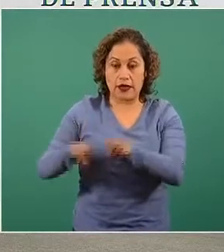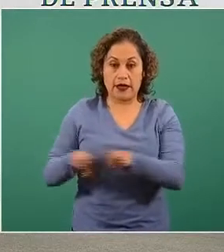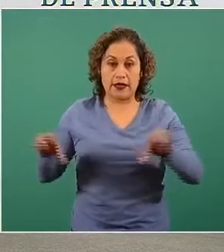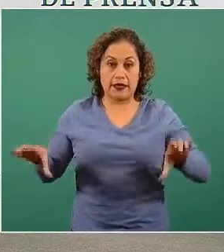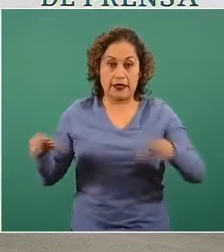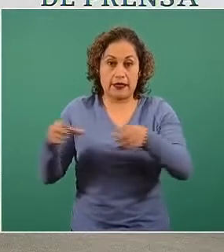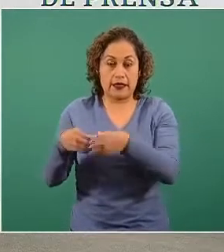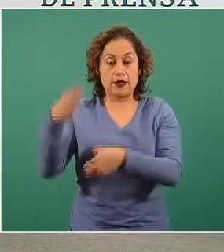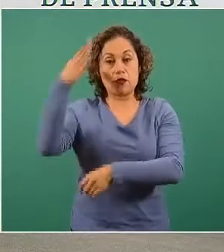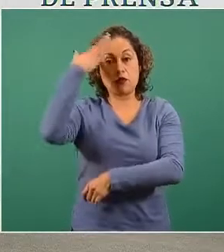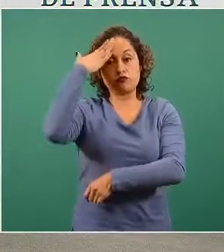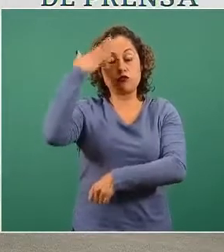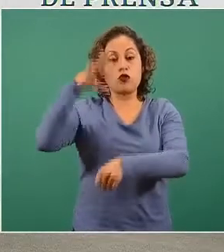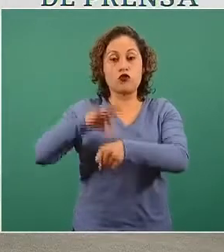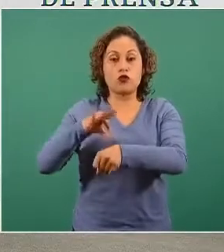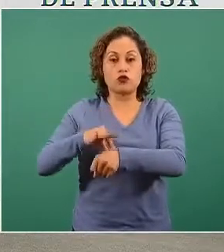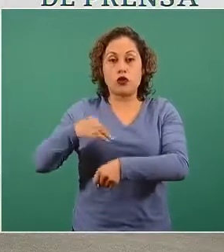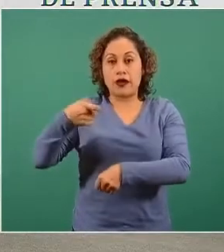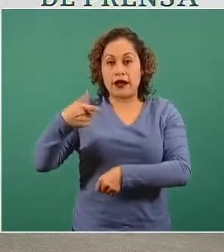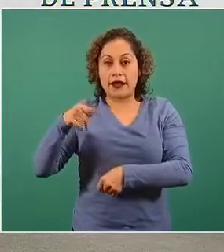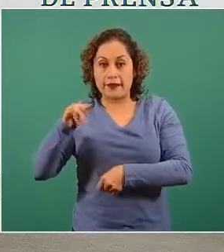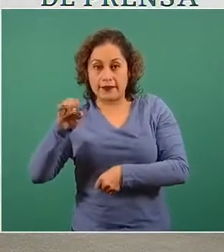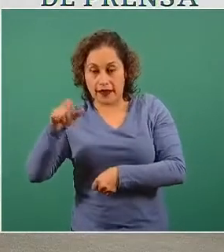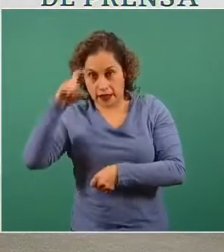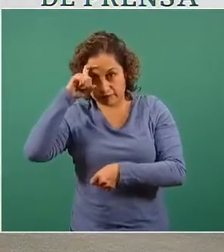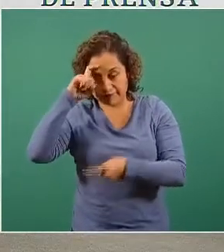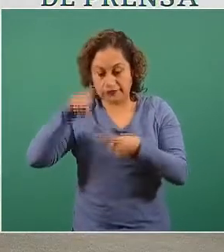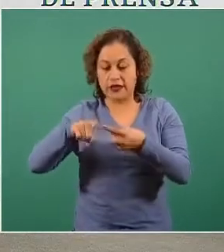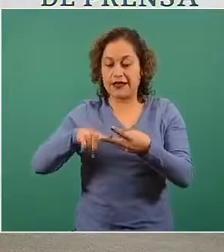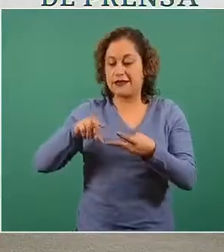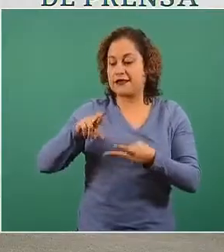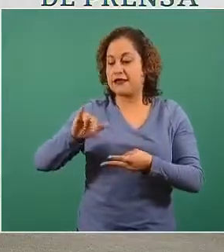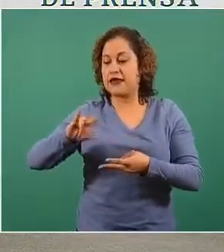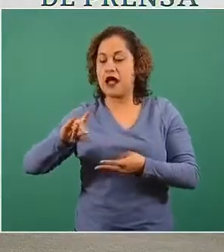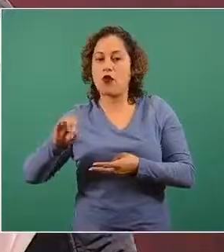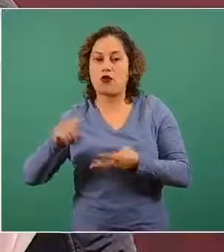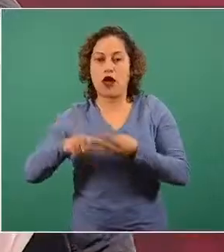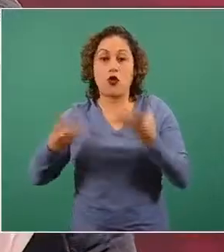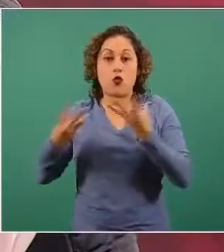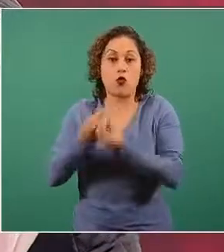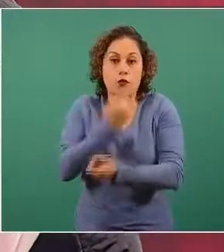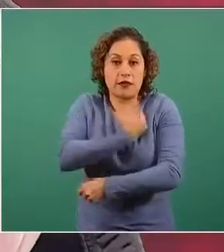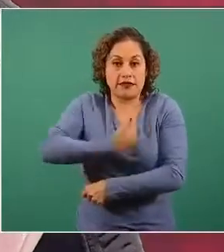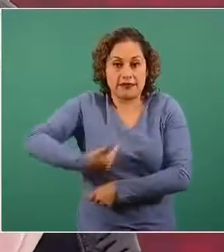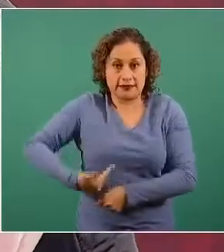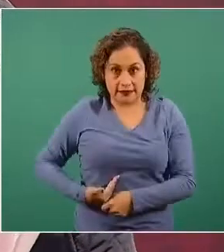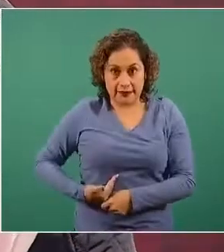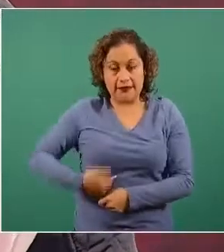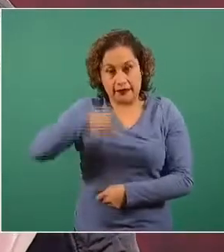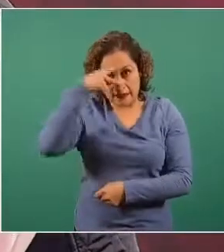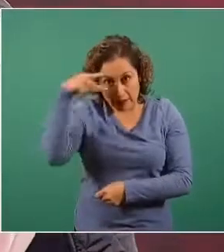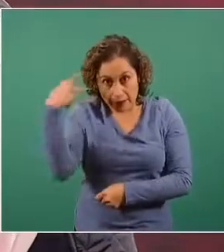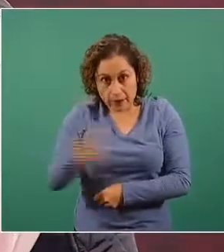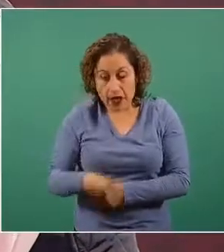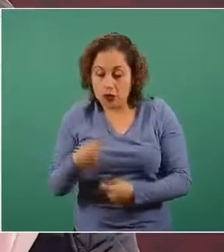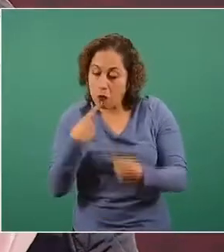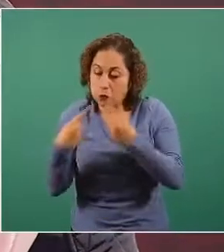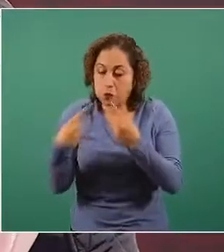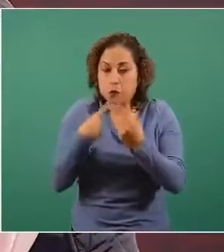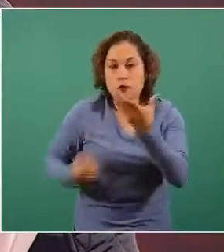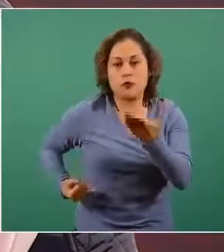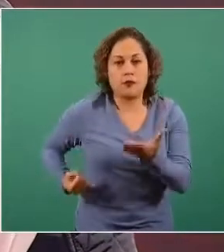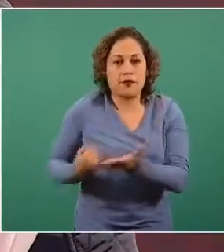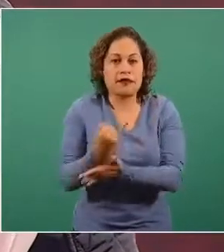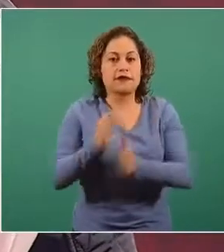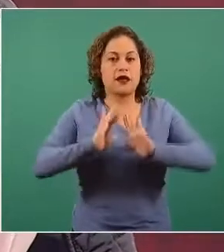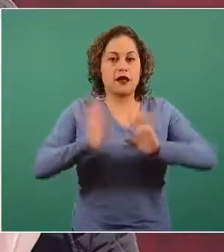López-Gatell, con el doctor López Ridaura, con el presidente de la República, se toma la decisión de hacer esta vacunación en